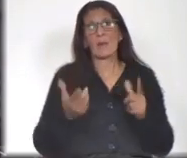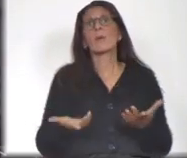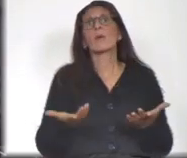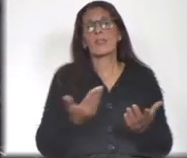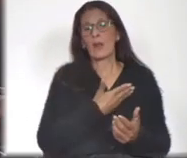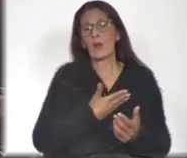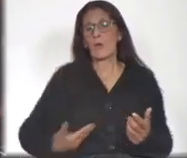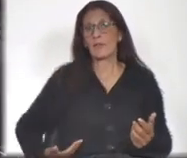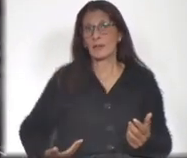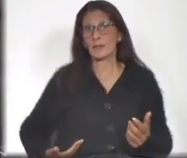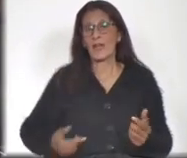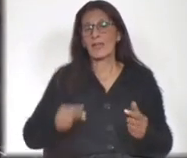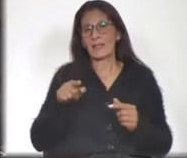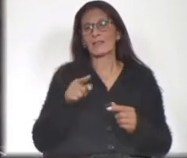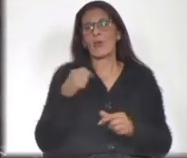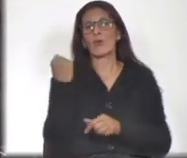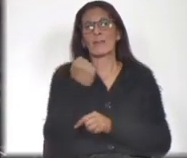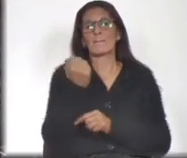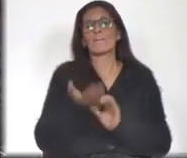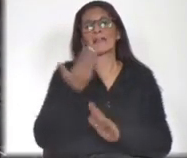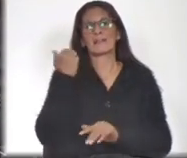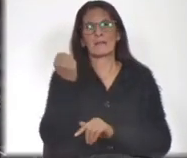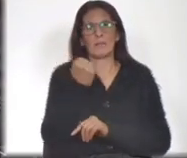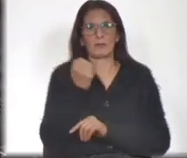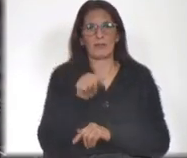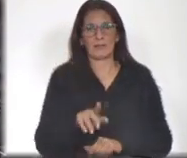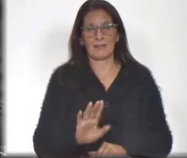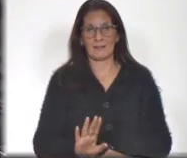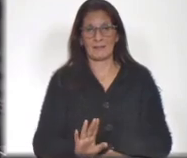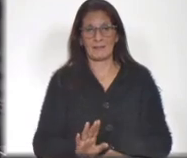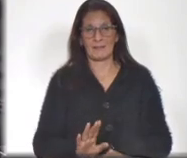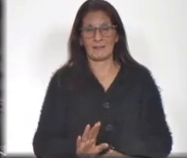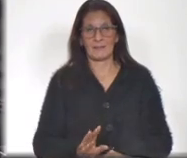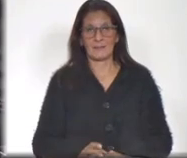del gobierno? Y eso es lo que importa más allá de todo.